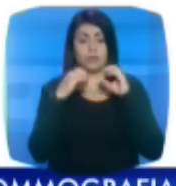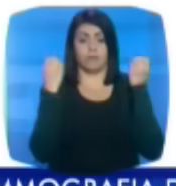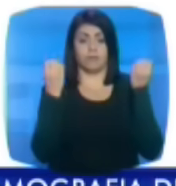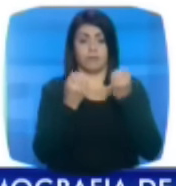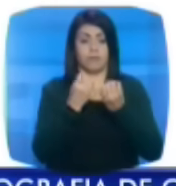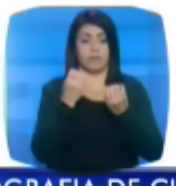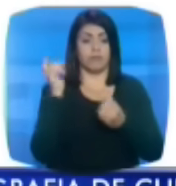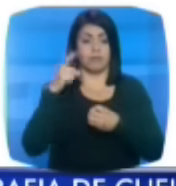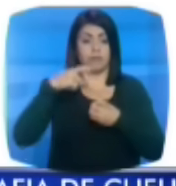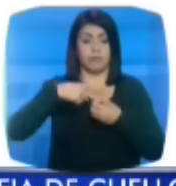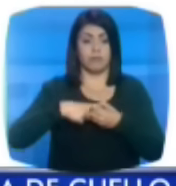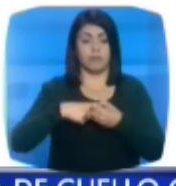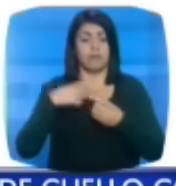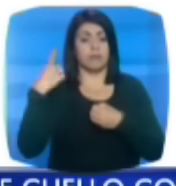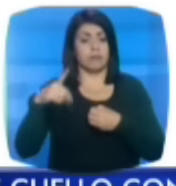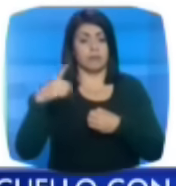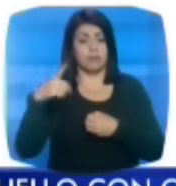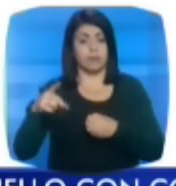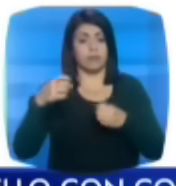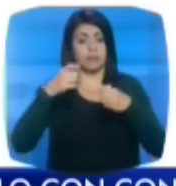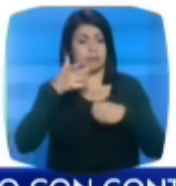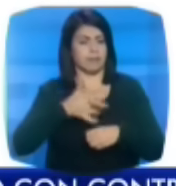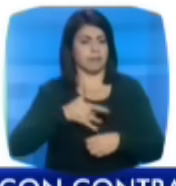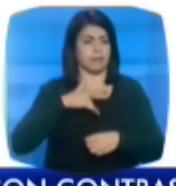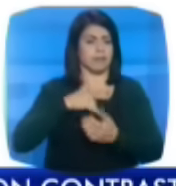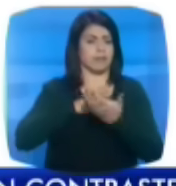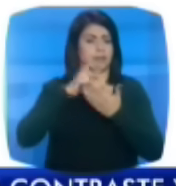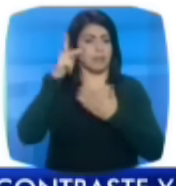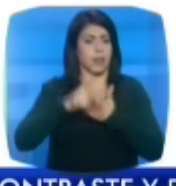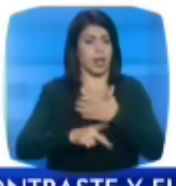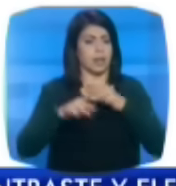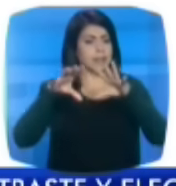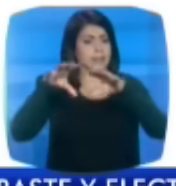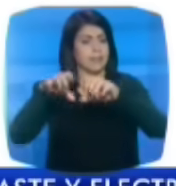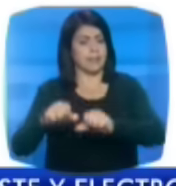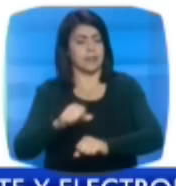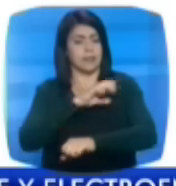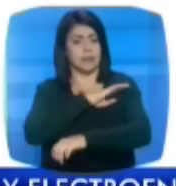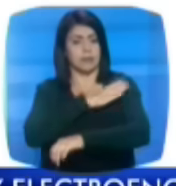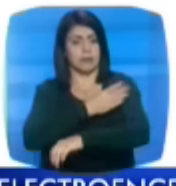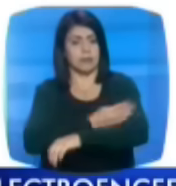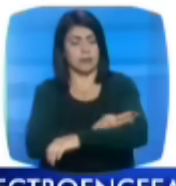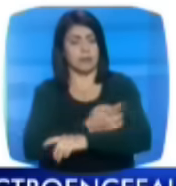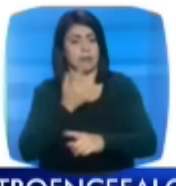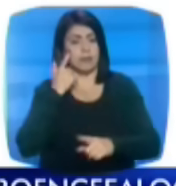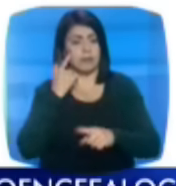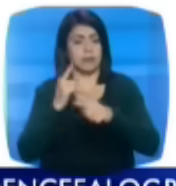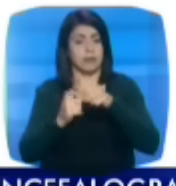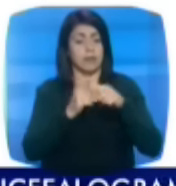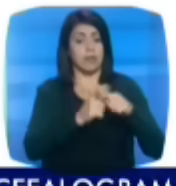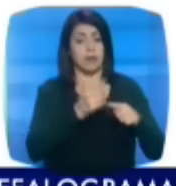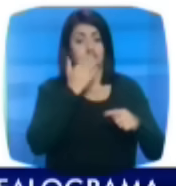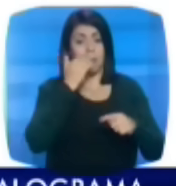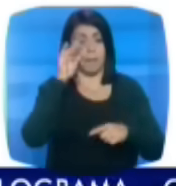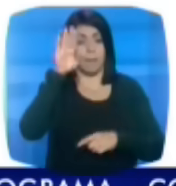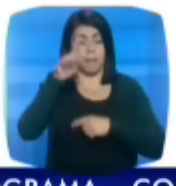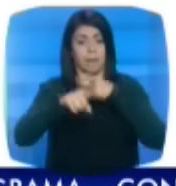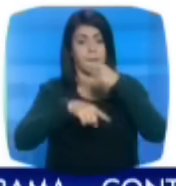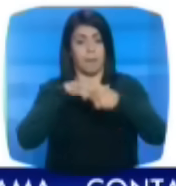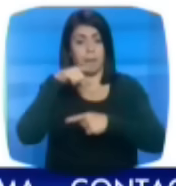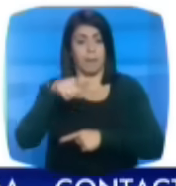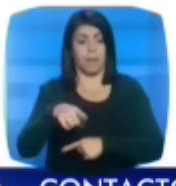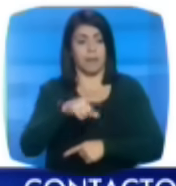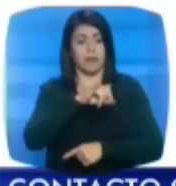organización militante de extrema derecha sospechosa de planear una toma de poder por los neonazis en el estado